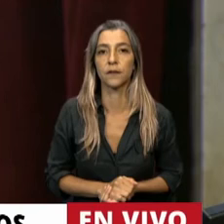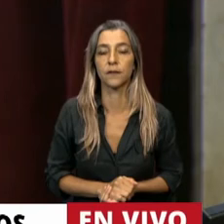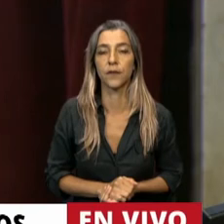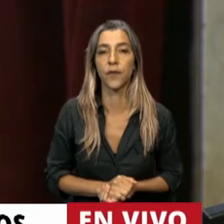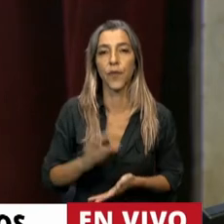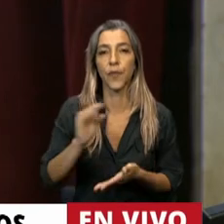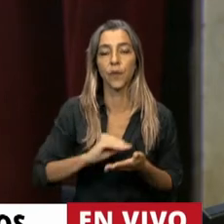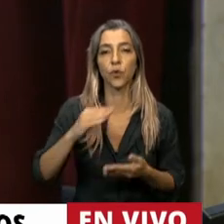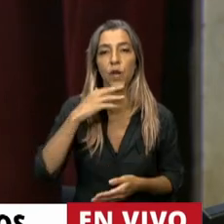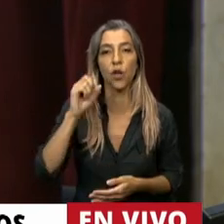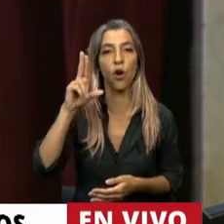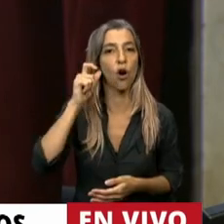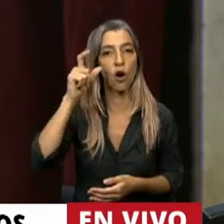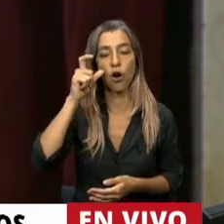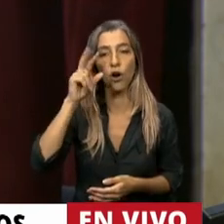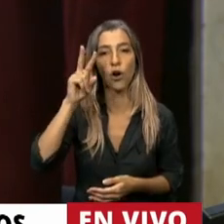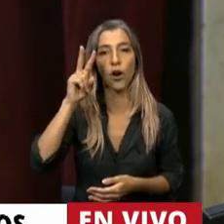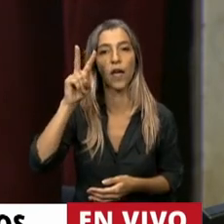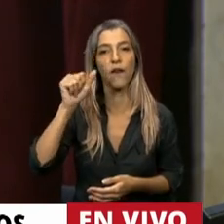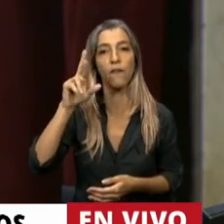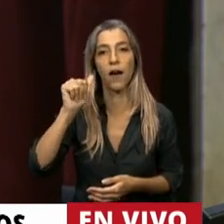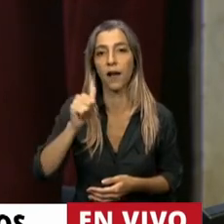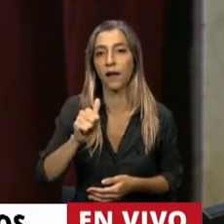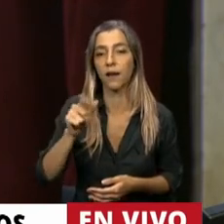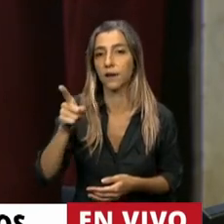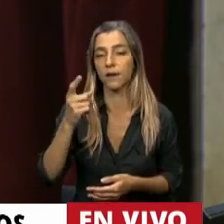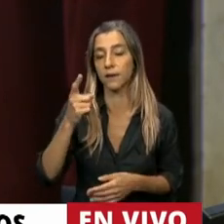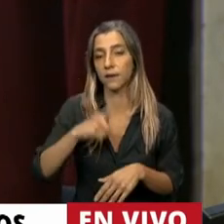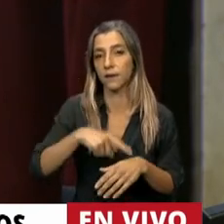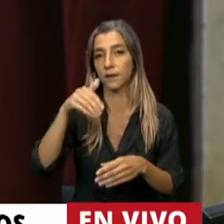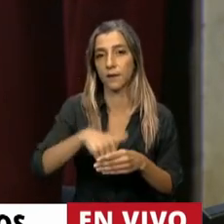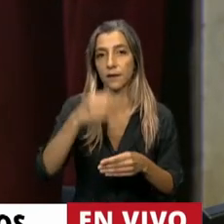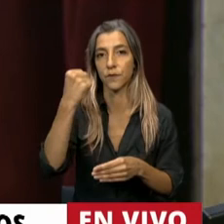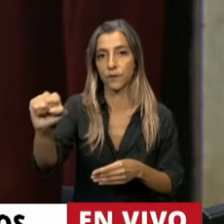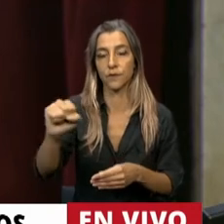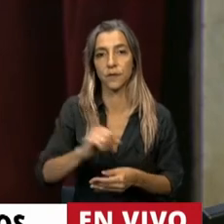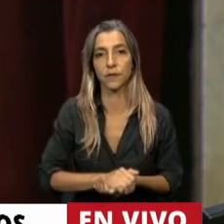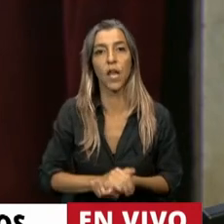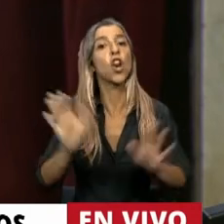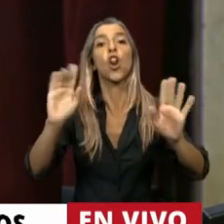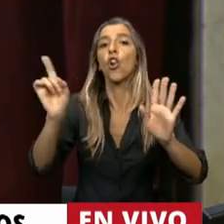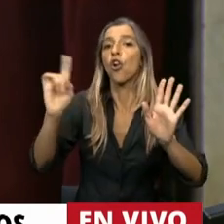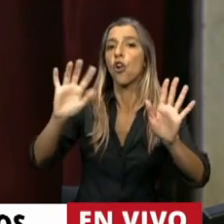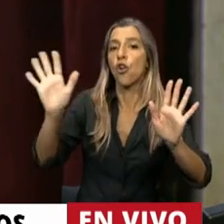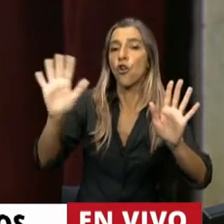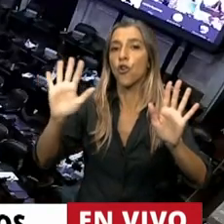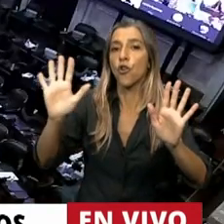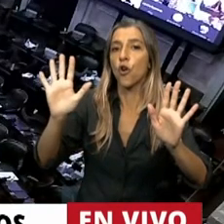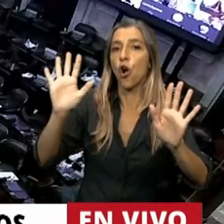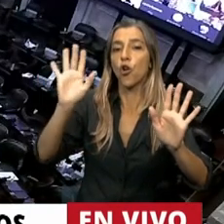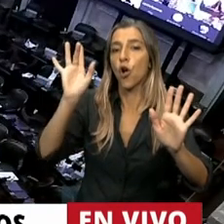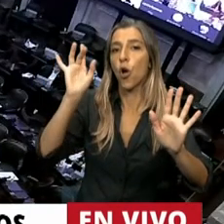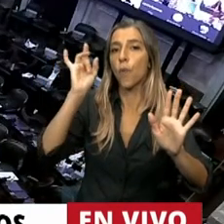diputado jorge vara ausente a la hora de votar no no no no no me